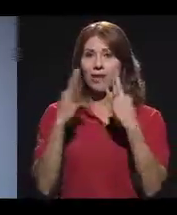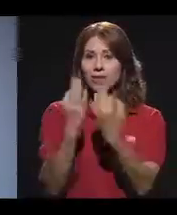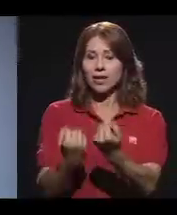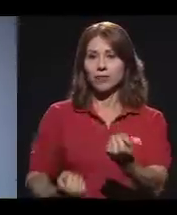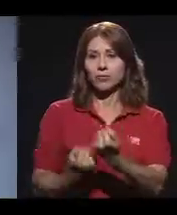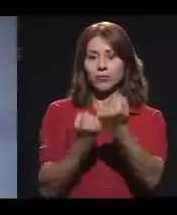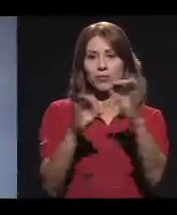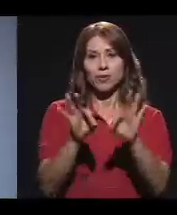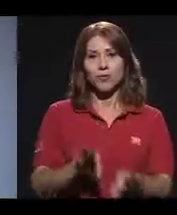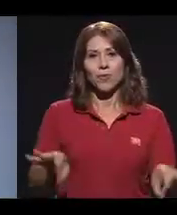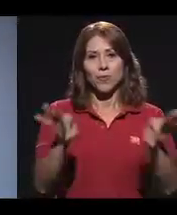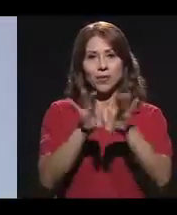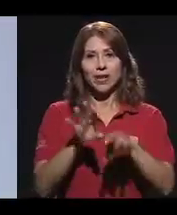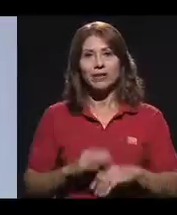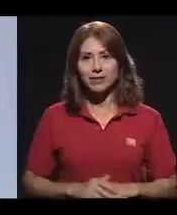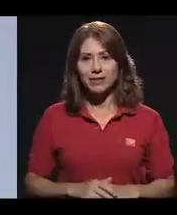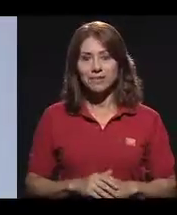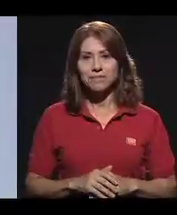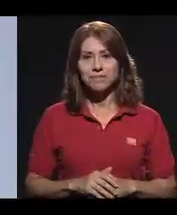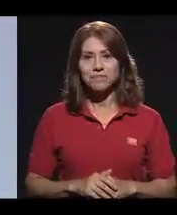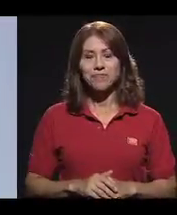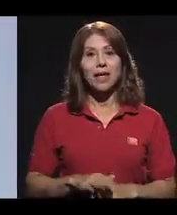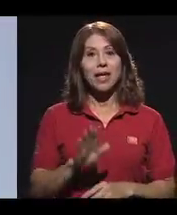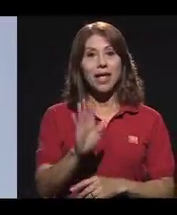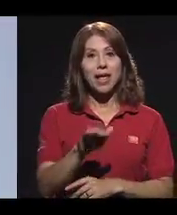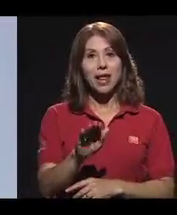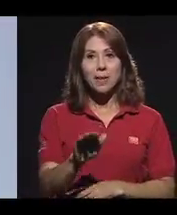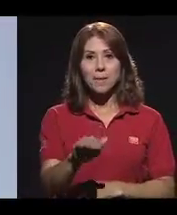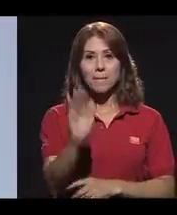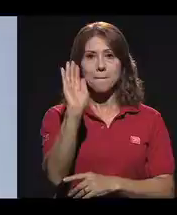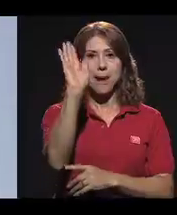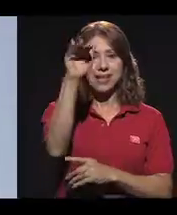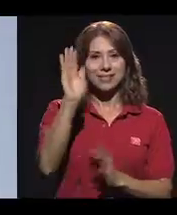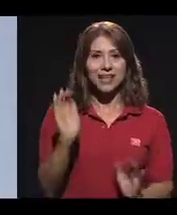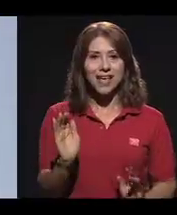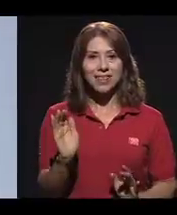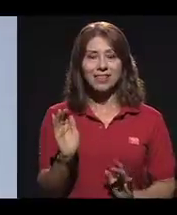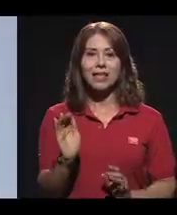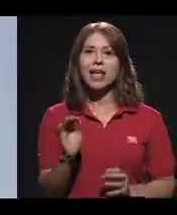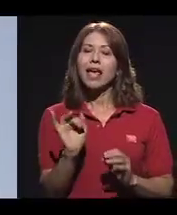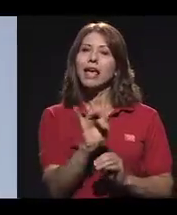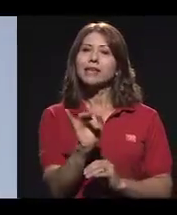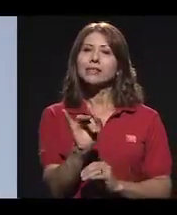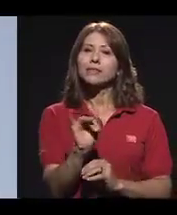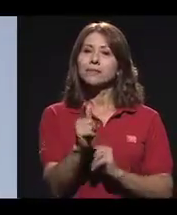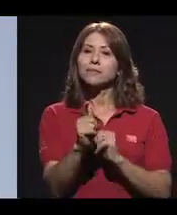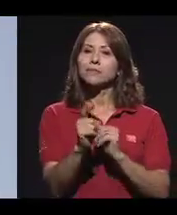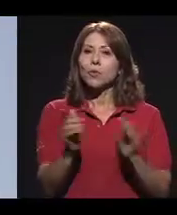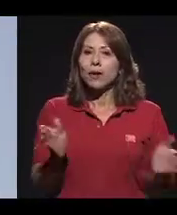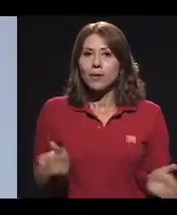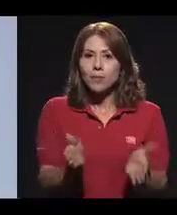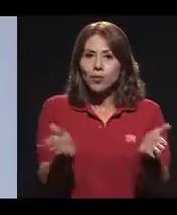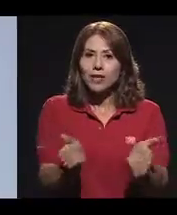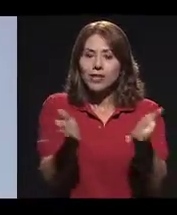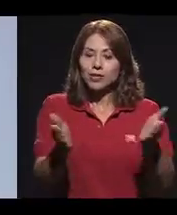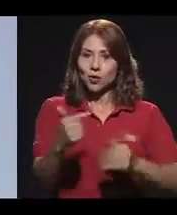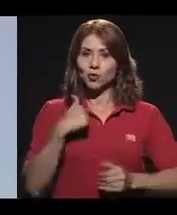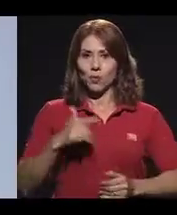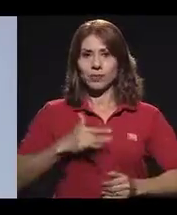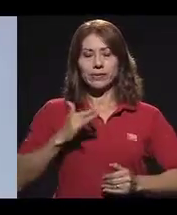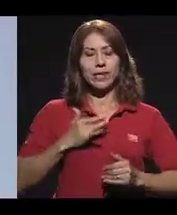El básquet primero que nada es una motivación a sentirme útil y